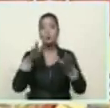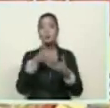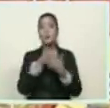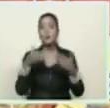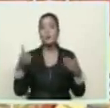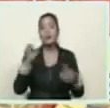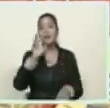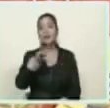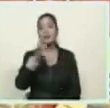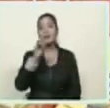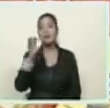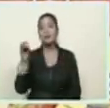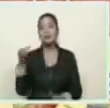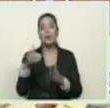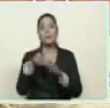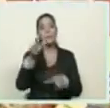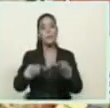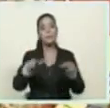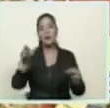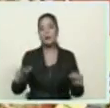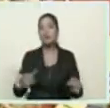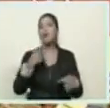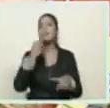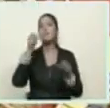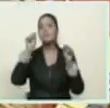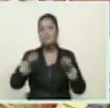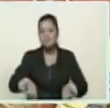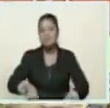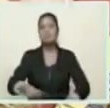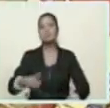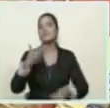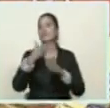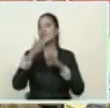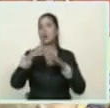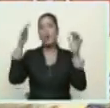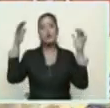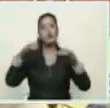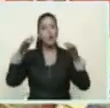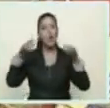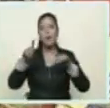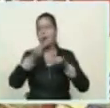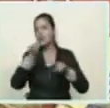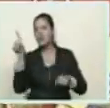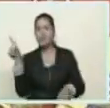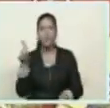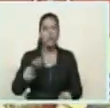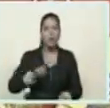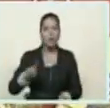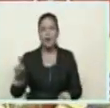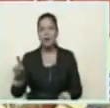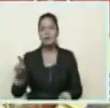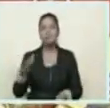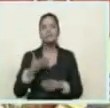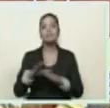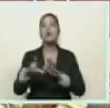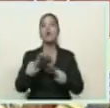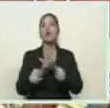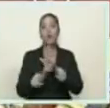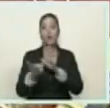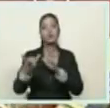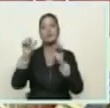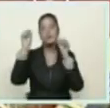millones 300 mil compatriotas a decir llueva truene o relampagueé la